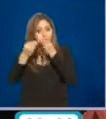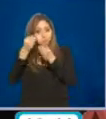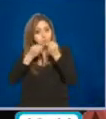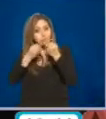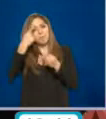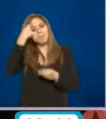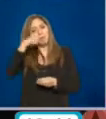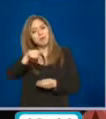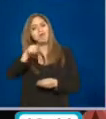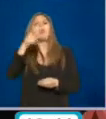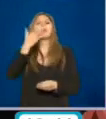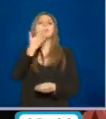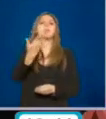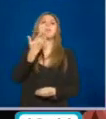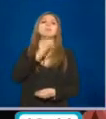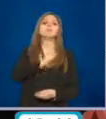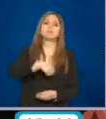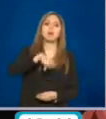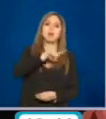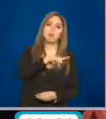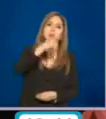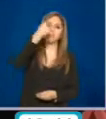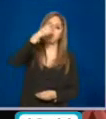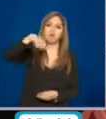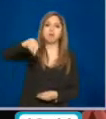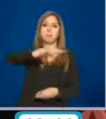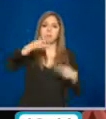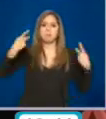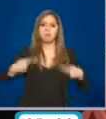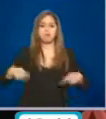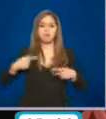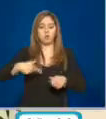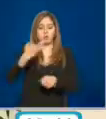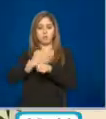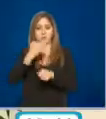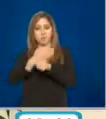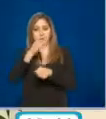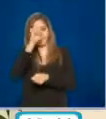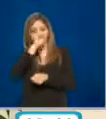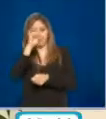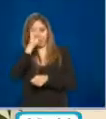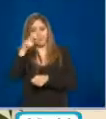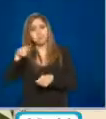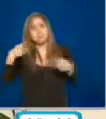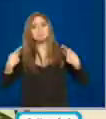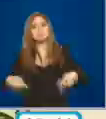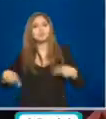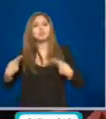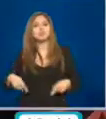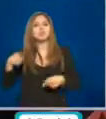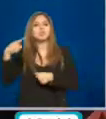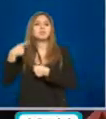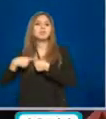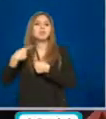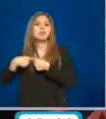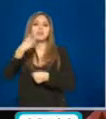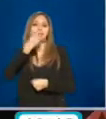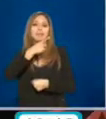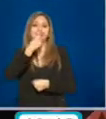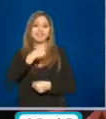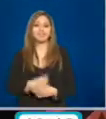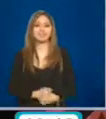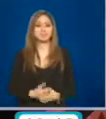receta para nuestra dieta muy saludable, la cual pues se las vamos a recomendar para todas las personas que viven con diabetes. Está buenísimo. Pues,